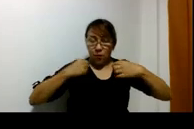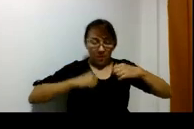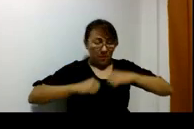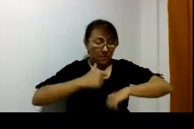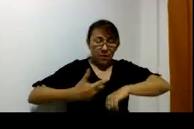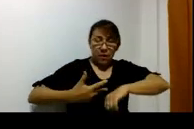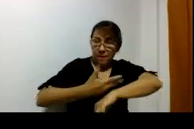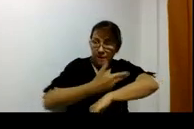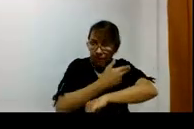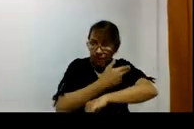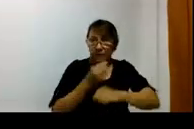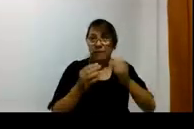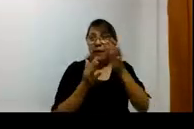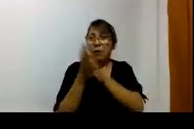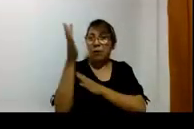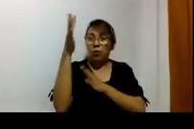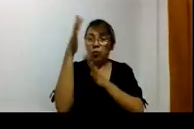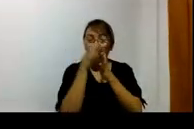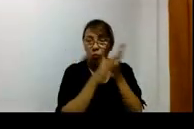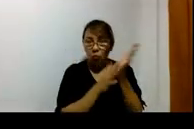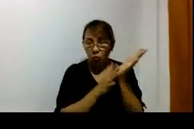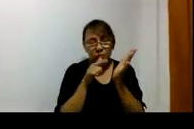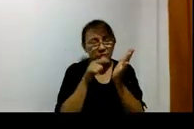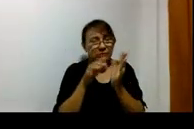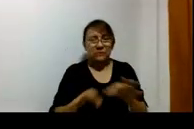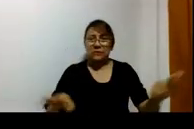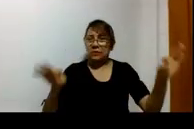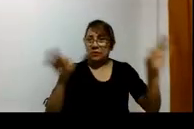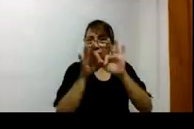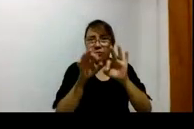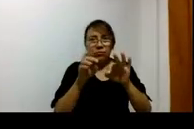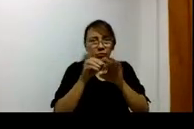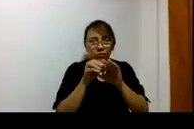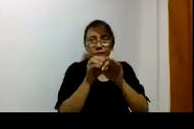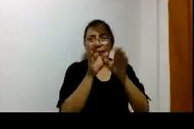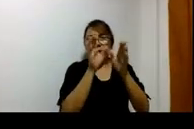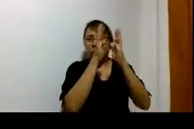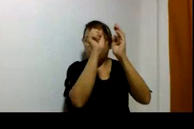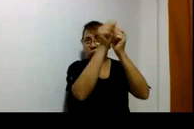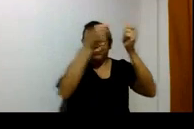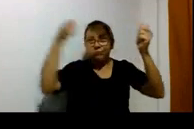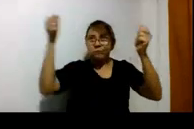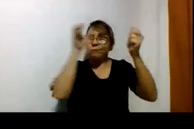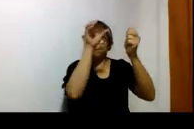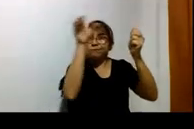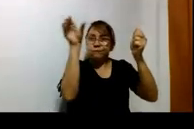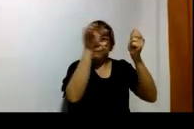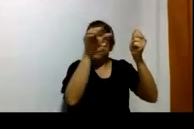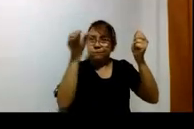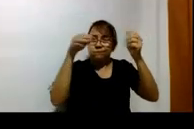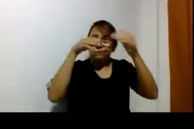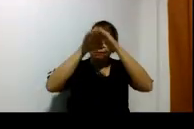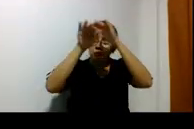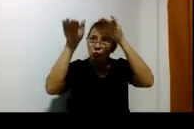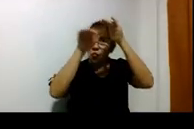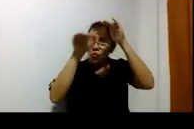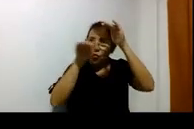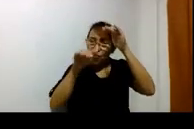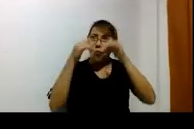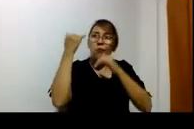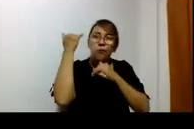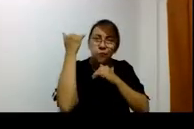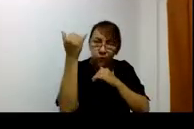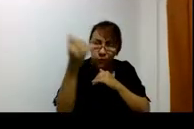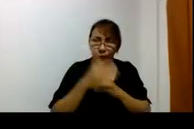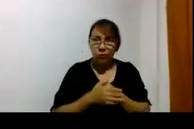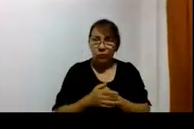guantes también hacen parte de esos insumos que no pueden faltar y precisamente es porque los van van a proteger a ustedes como auxiliadores y a la